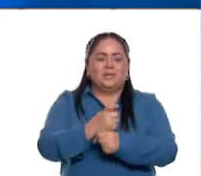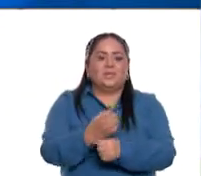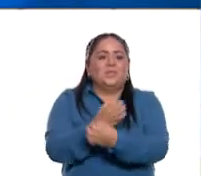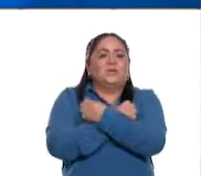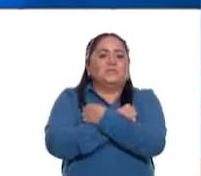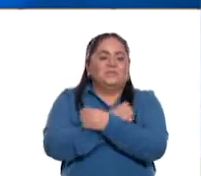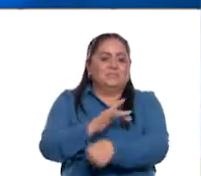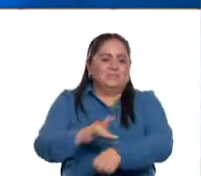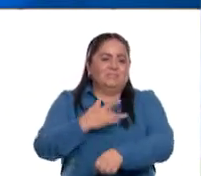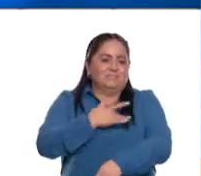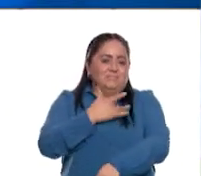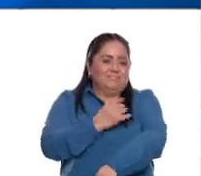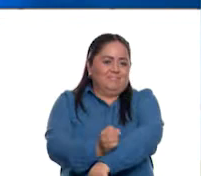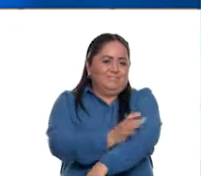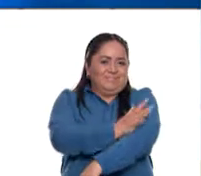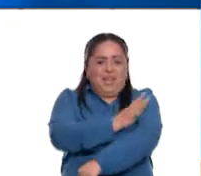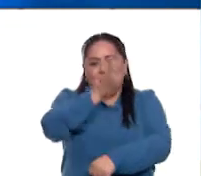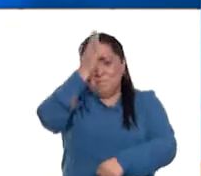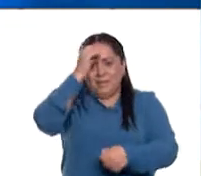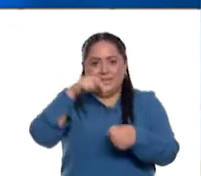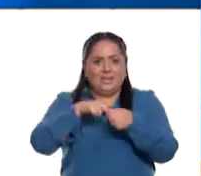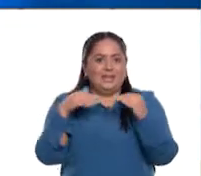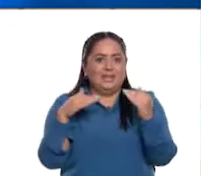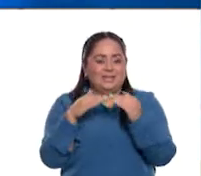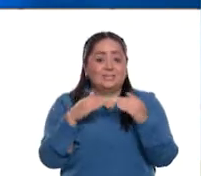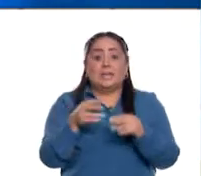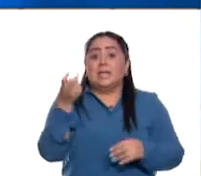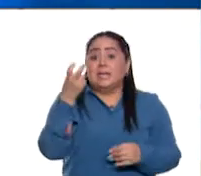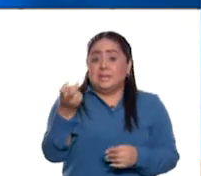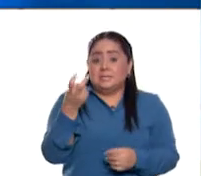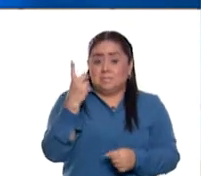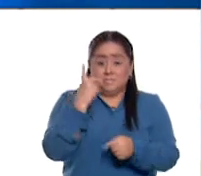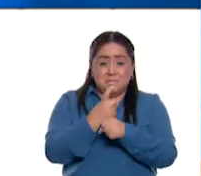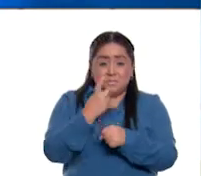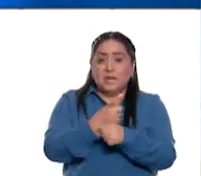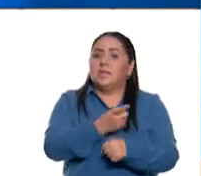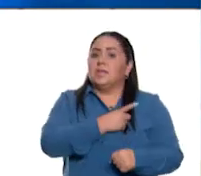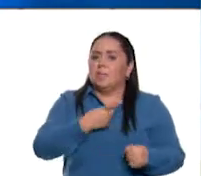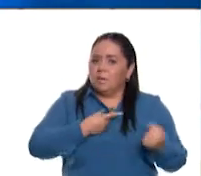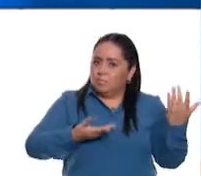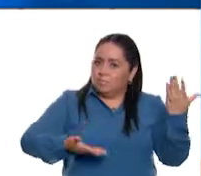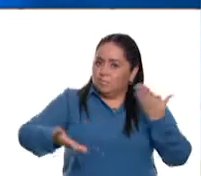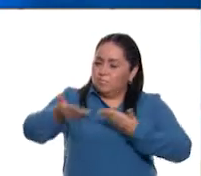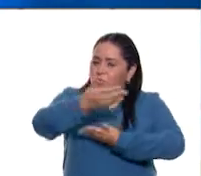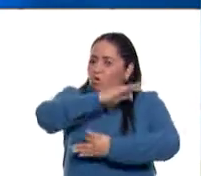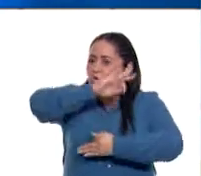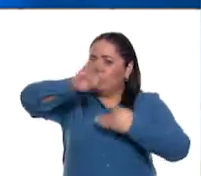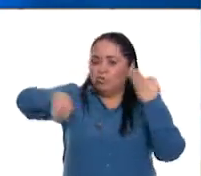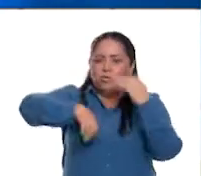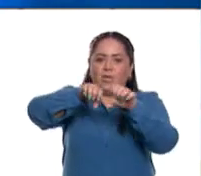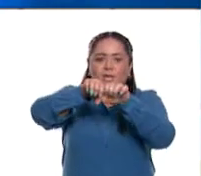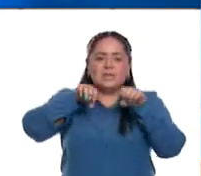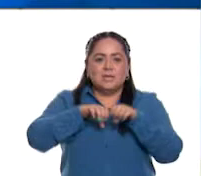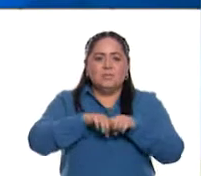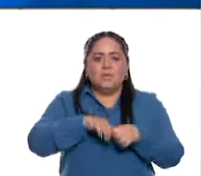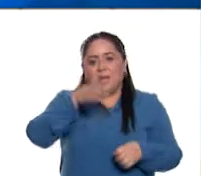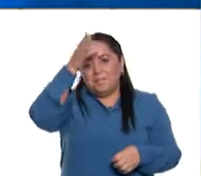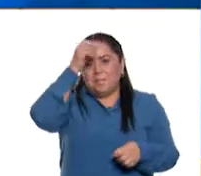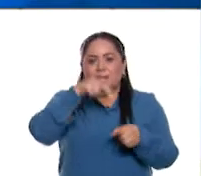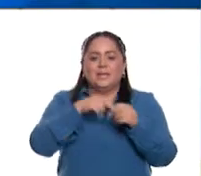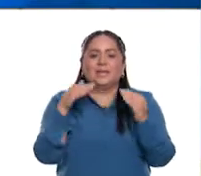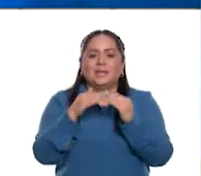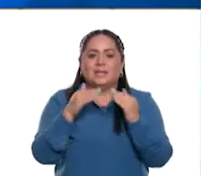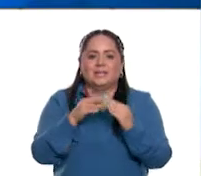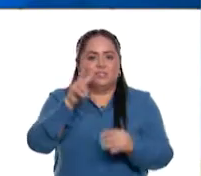Educación Socioemocional de Aprende en Casa. Esta primicia debemos compartirla con todo el equipo de Aprende en Casa